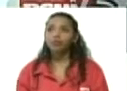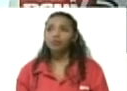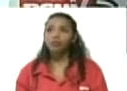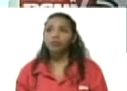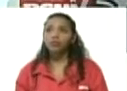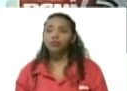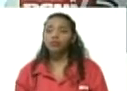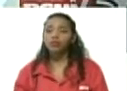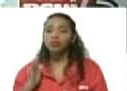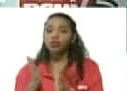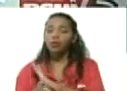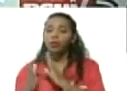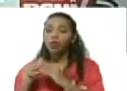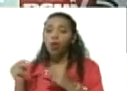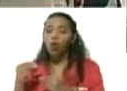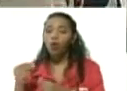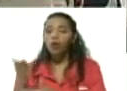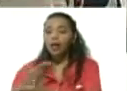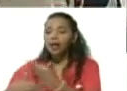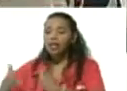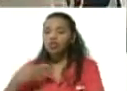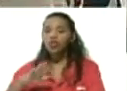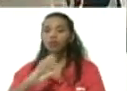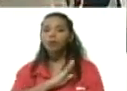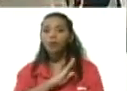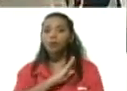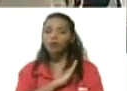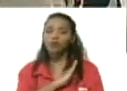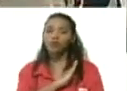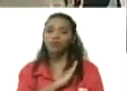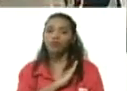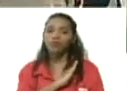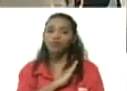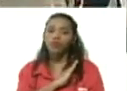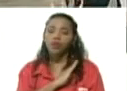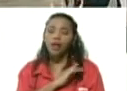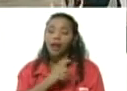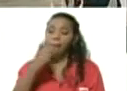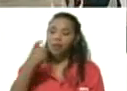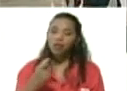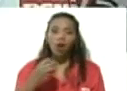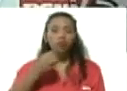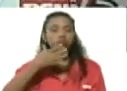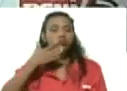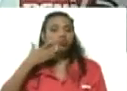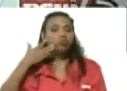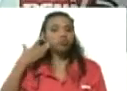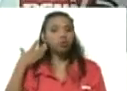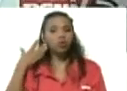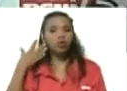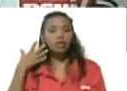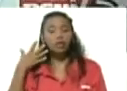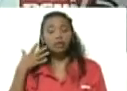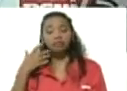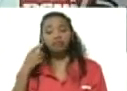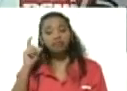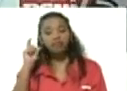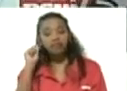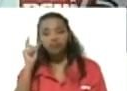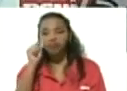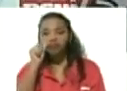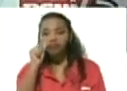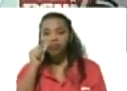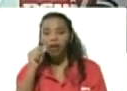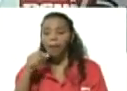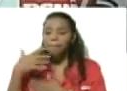una relación de pertenencia, que la gente se siente orgulloso de ser y orgullosa de ser